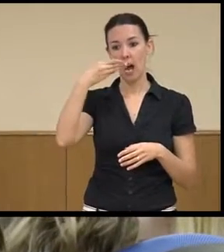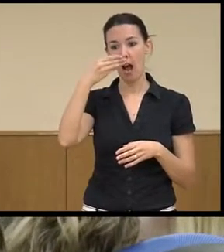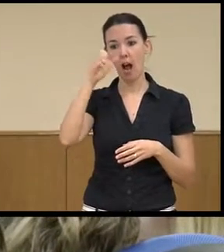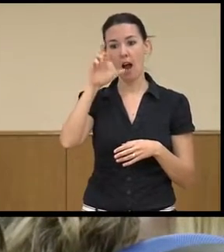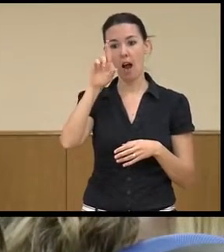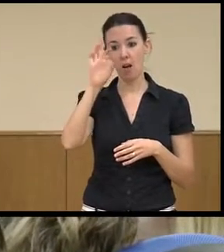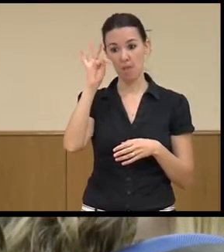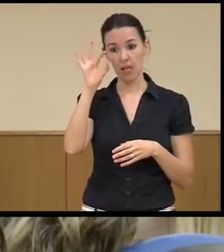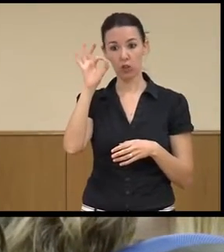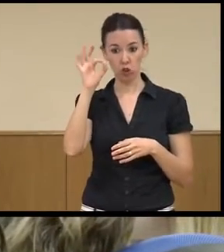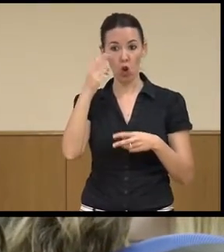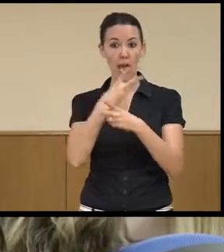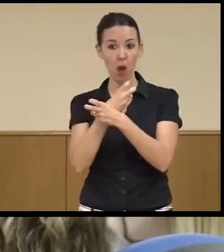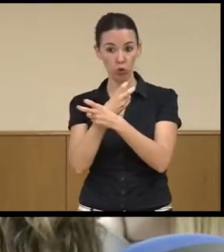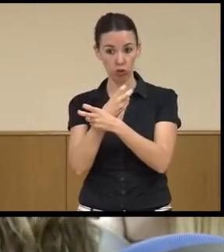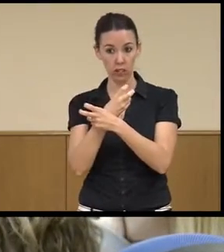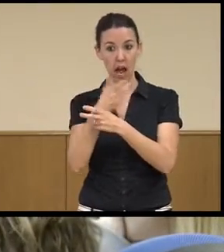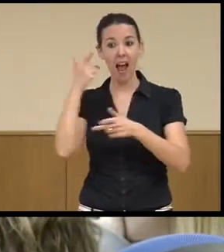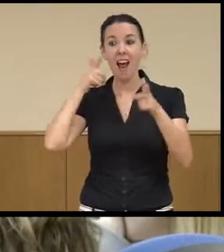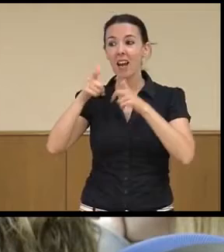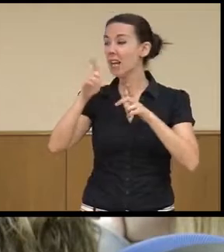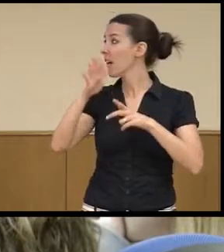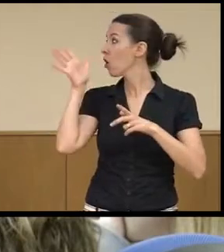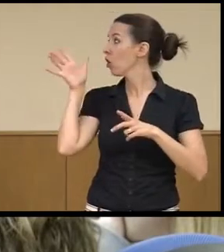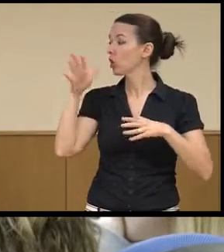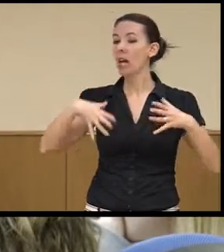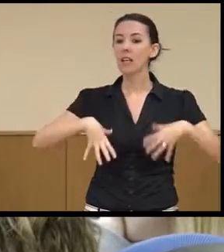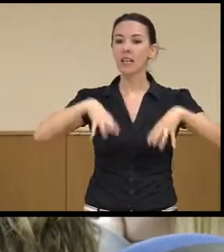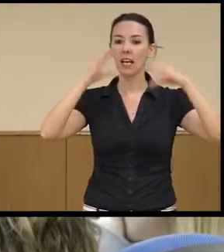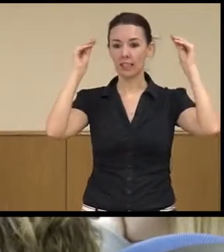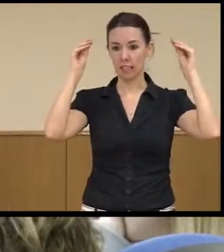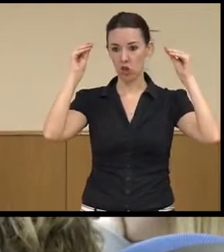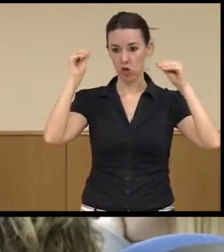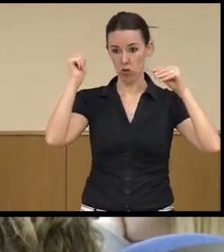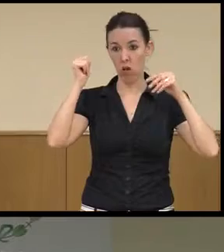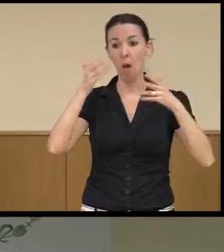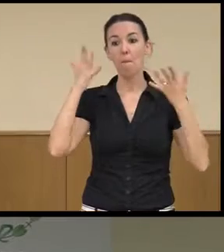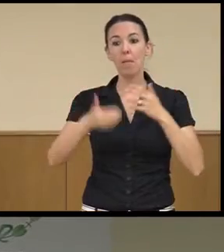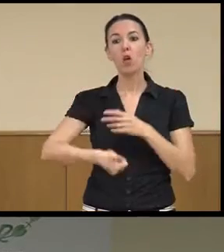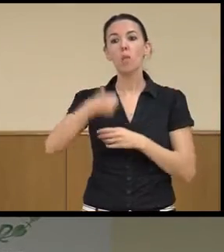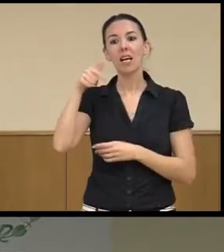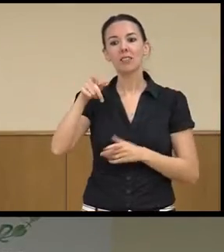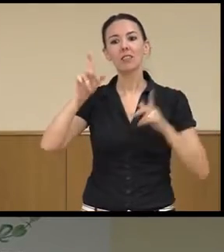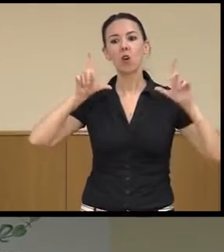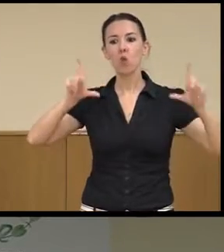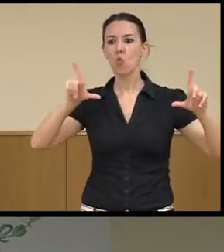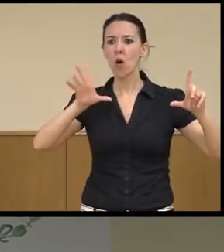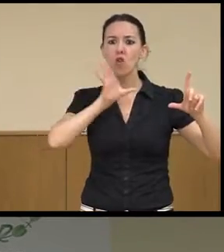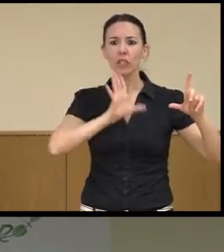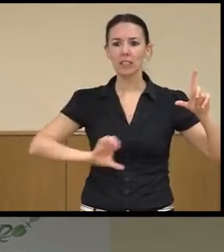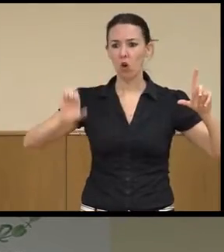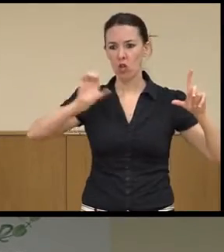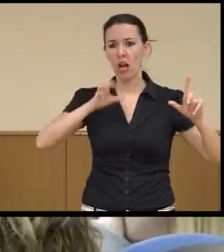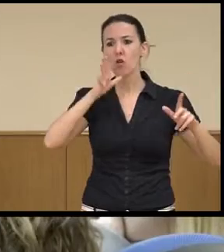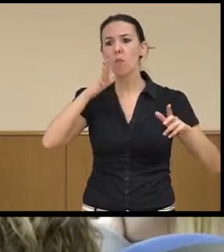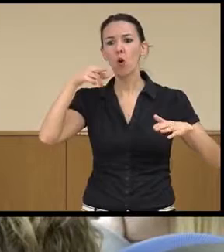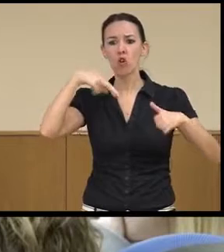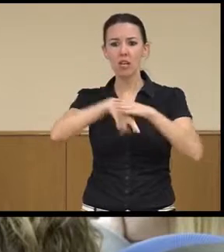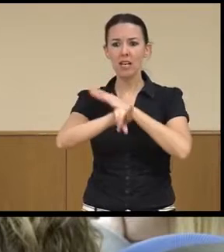Eugenia de Austria, incluyendo a lo lejos el castillo de Mariemont, pero sobre todo es un cuadro extraordinario por los